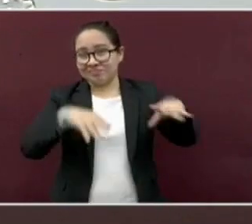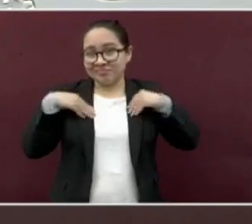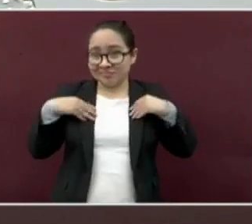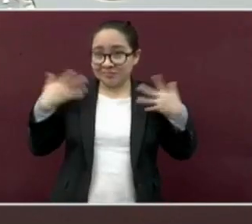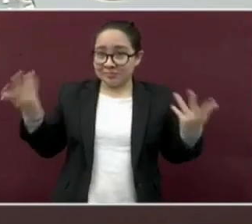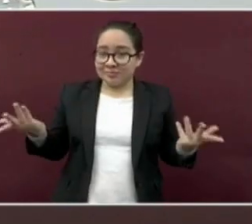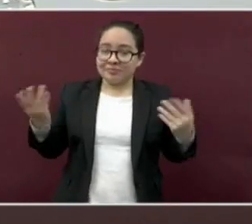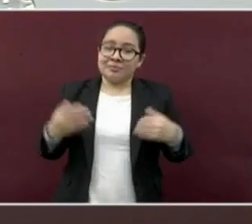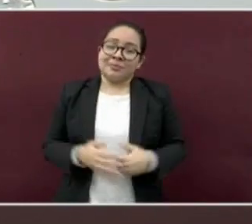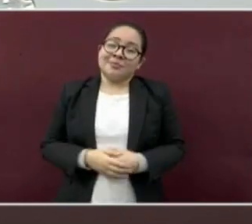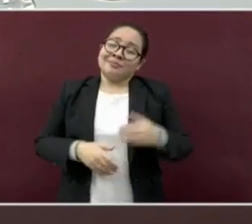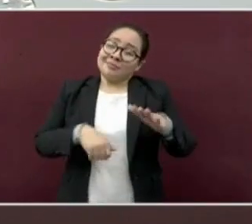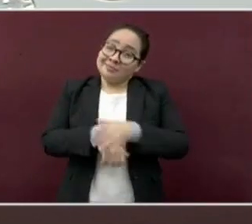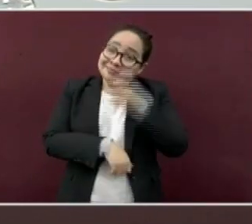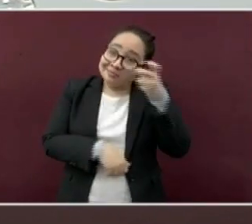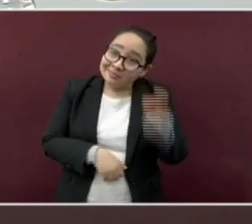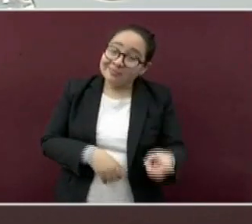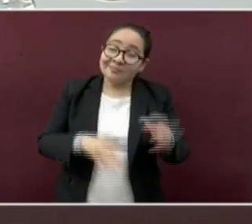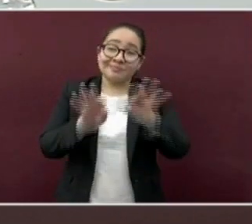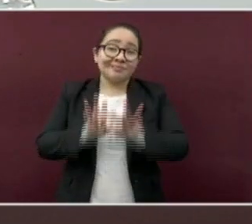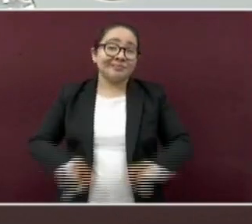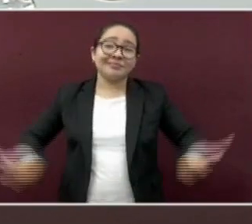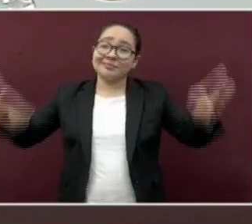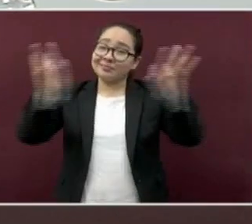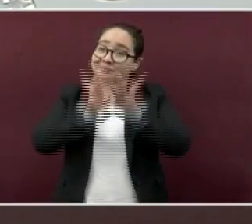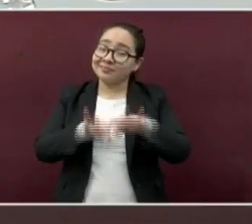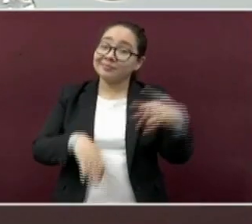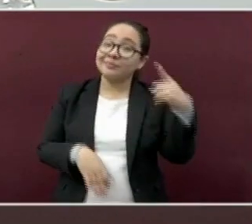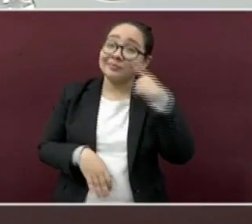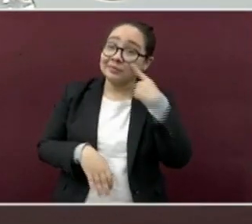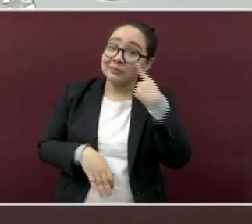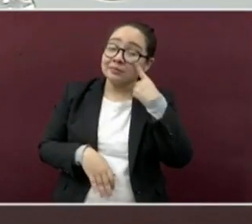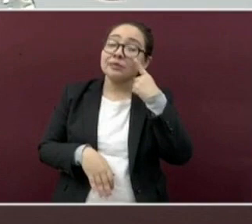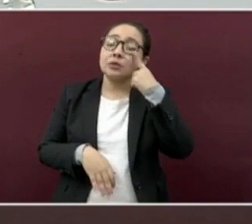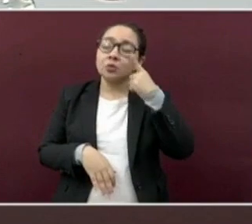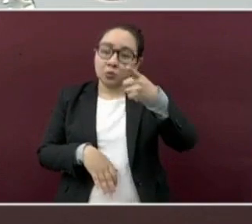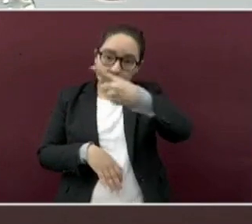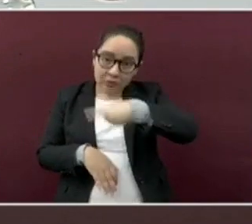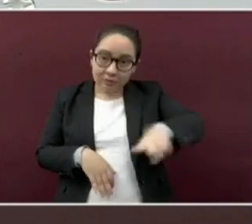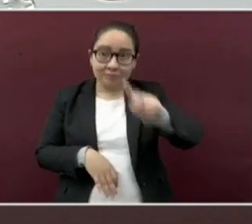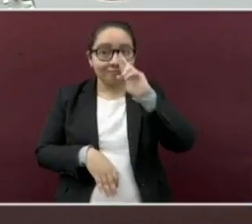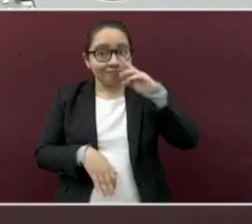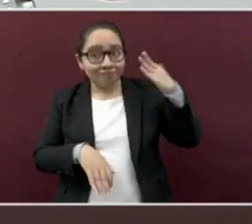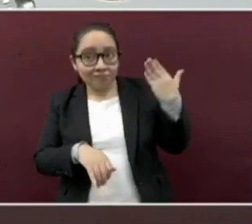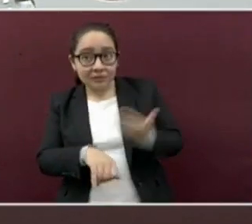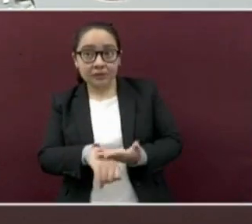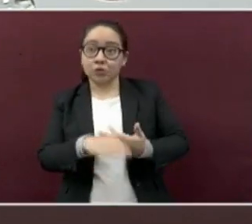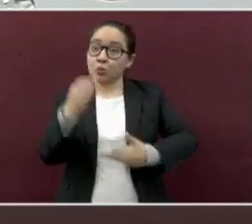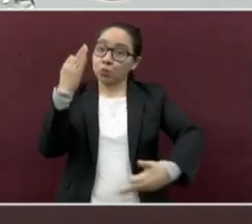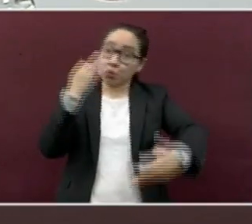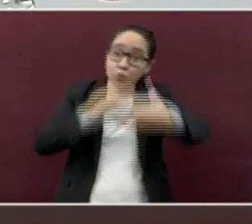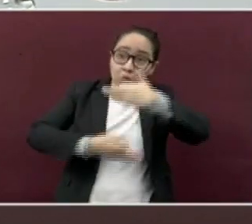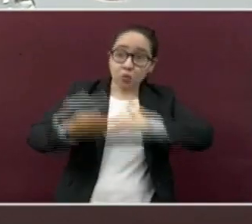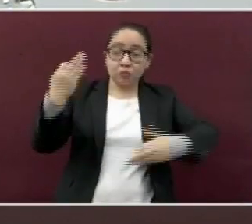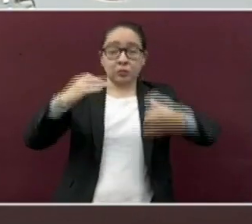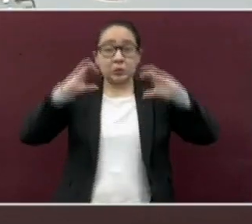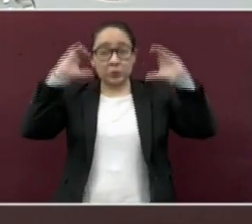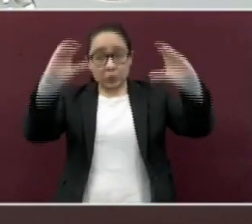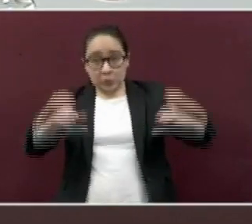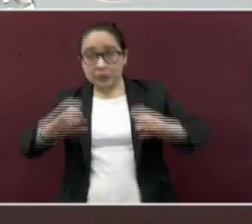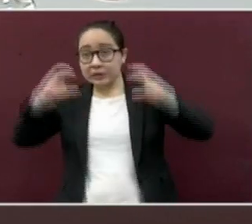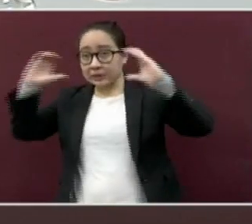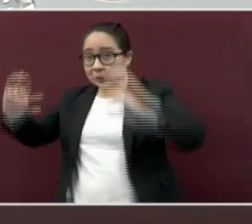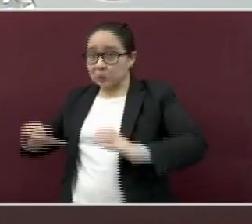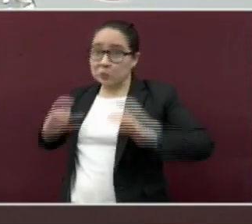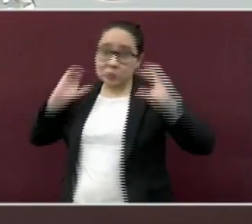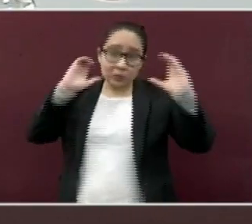eso, familia veracruzana, es muy importante que sigan con responsabilidad todas las medidas sanitarias que